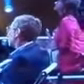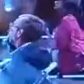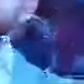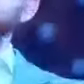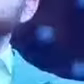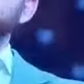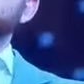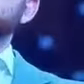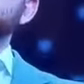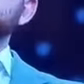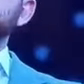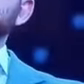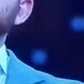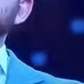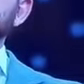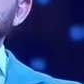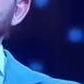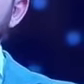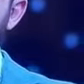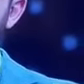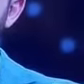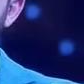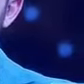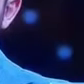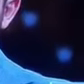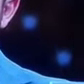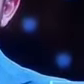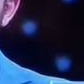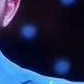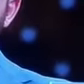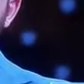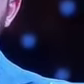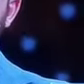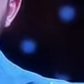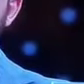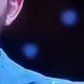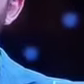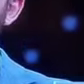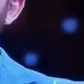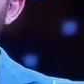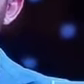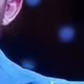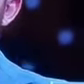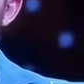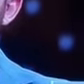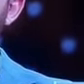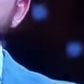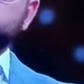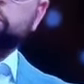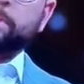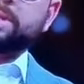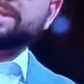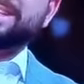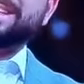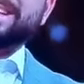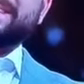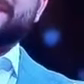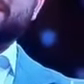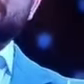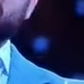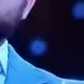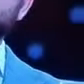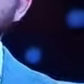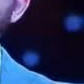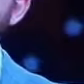Para no entrar en duda. A lo mejor no lo acuerdo, se lo voy a enviar porque sí. Y nosotros en ese momento lo que estábamos preocupados es justamente